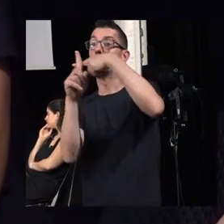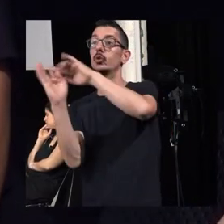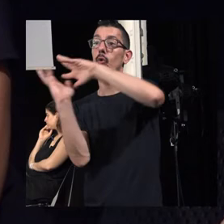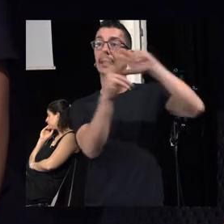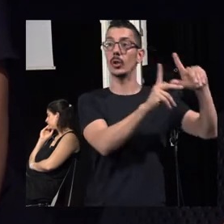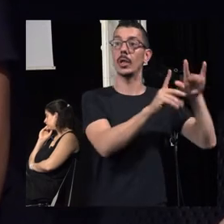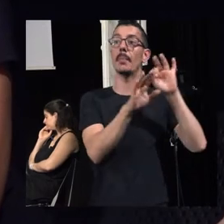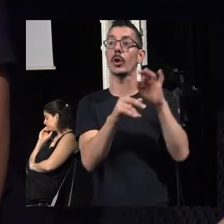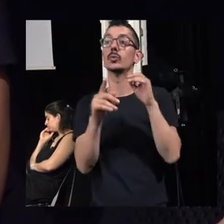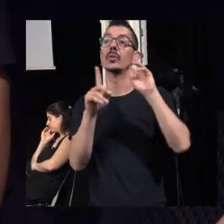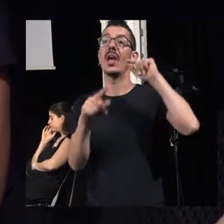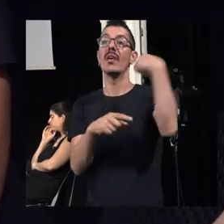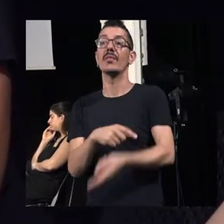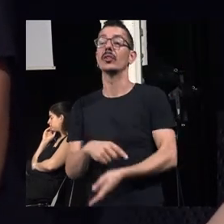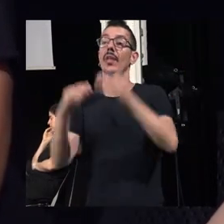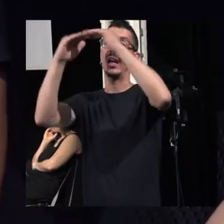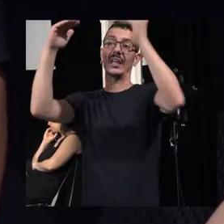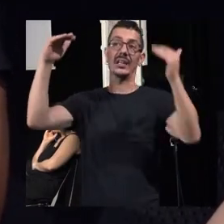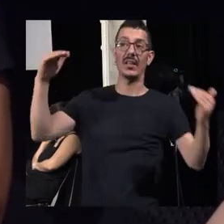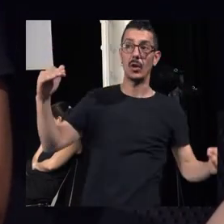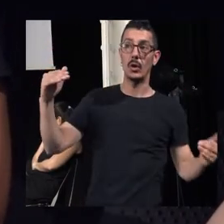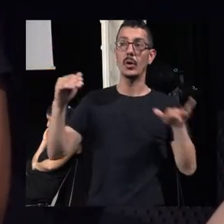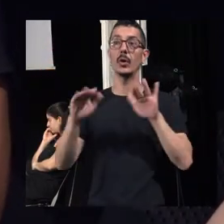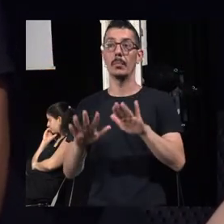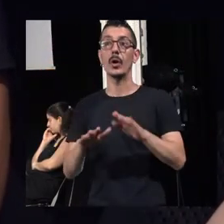efectos de jerarquización, esencialización, etcétera, pero